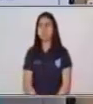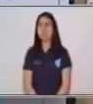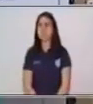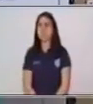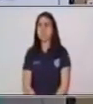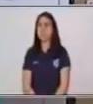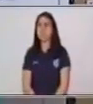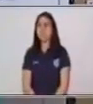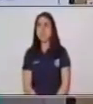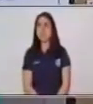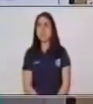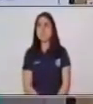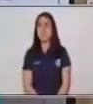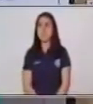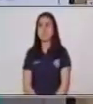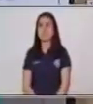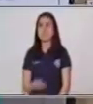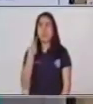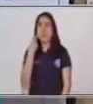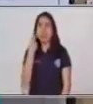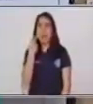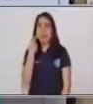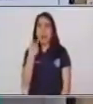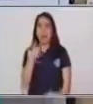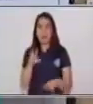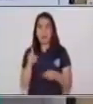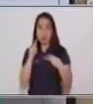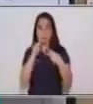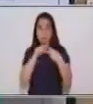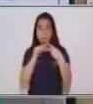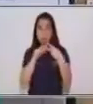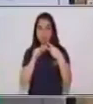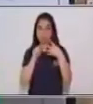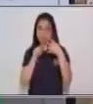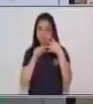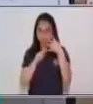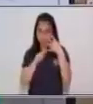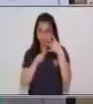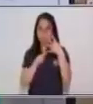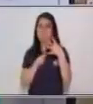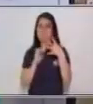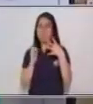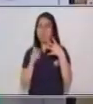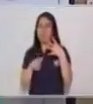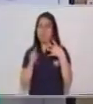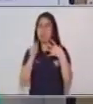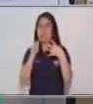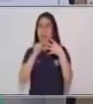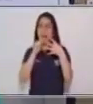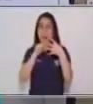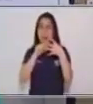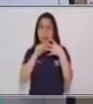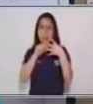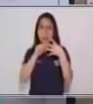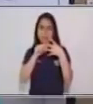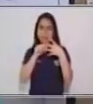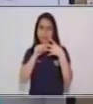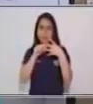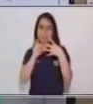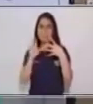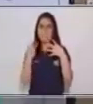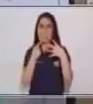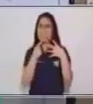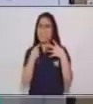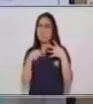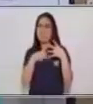rimar con vivo. Porque tiene sílabas, tiene vocales parecidas. Y o